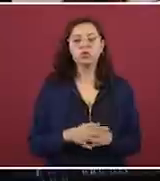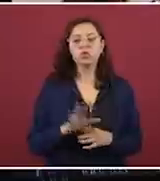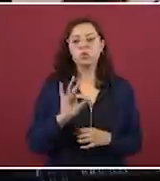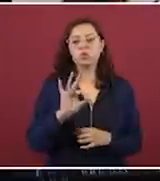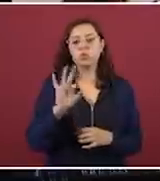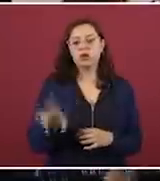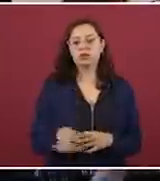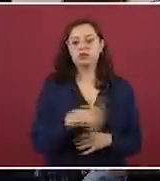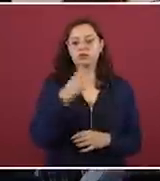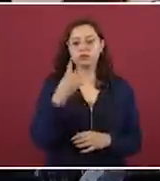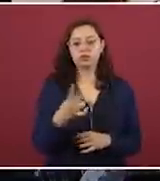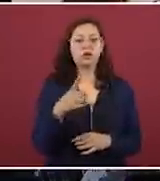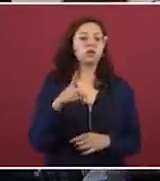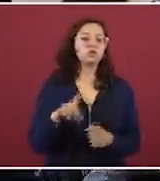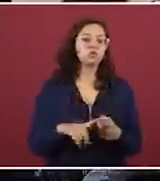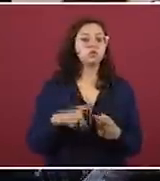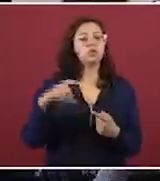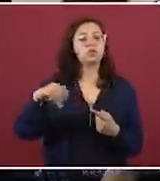Aquí tenemos